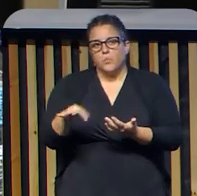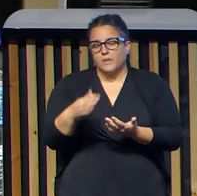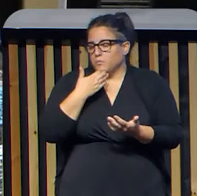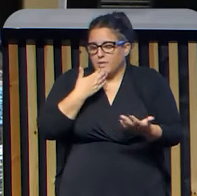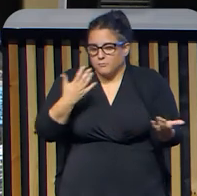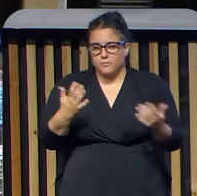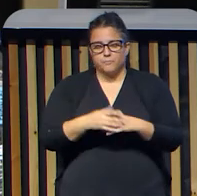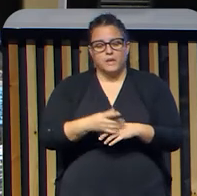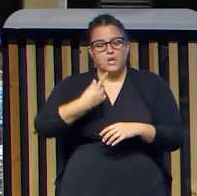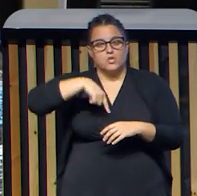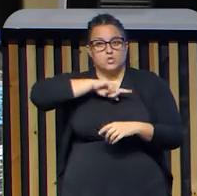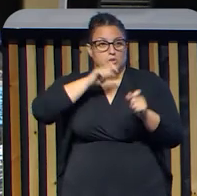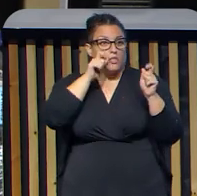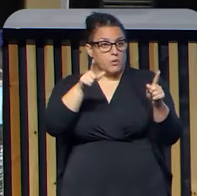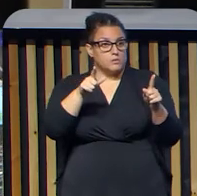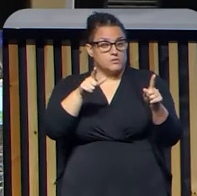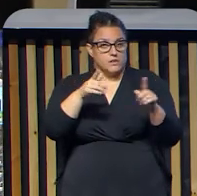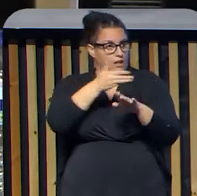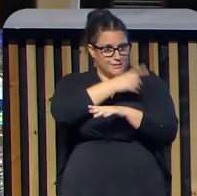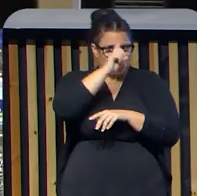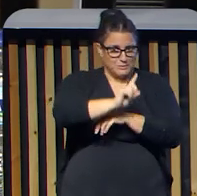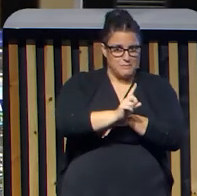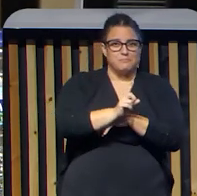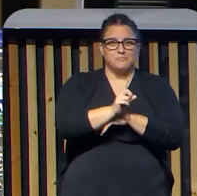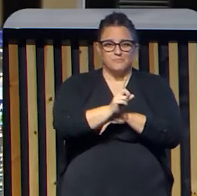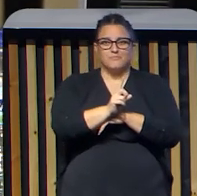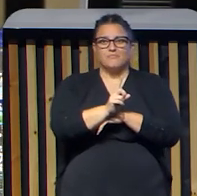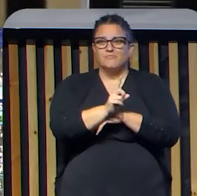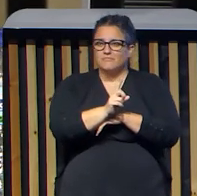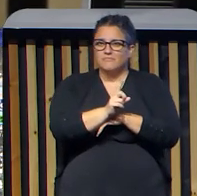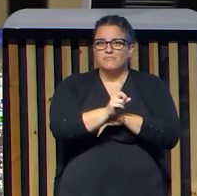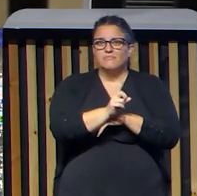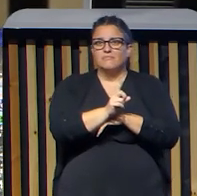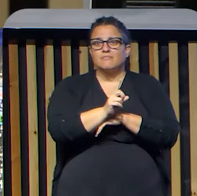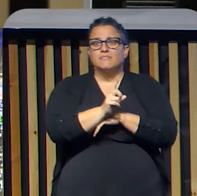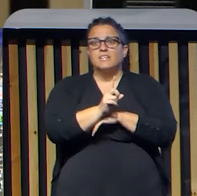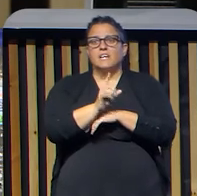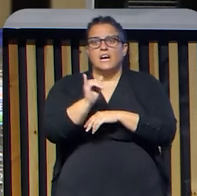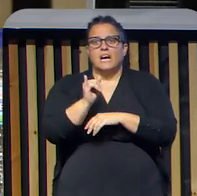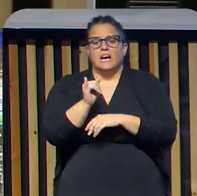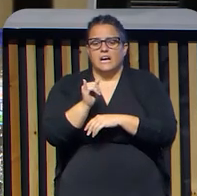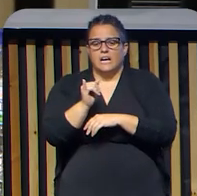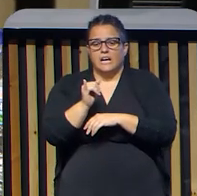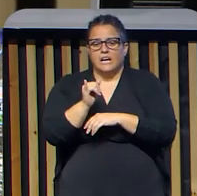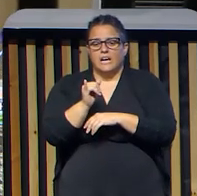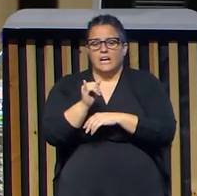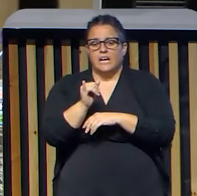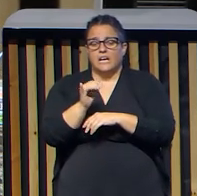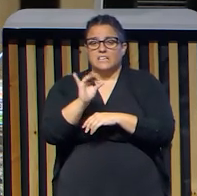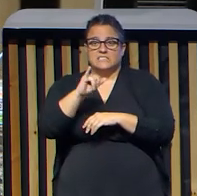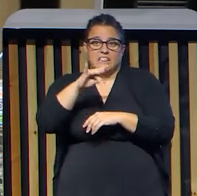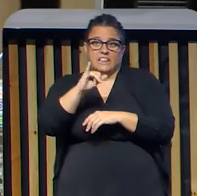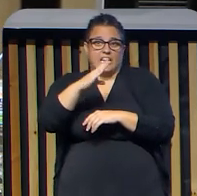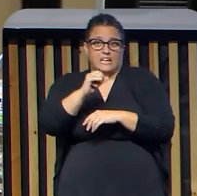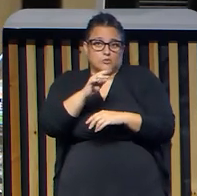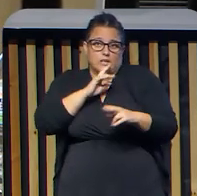del pueblo es así como se llama ahora de Cataluña tenía recogida cantidad las tenía recogidas pero no muy sistematizadas fíjate tú